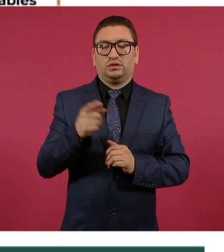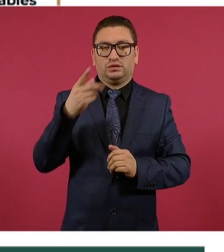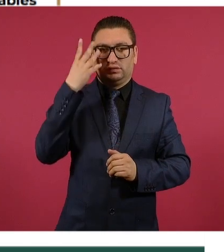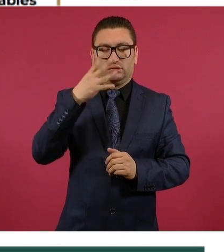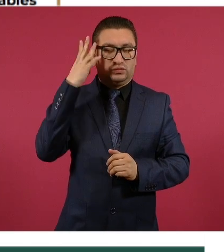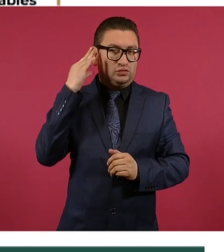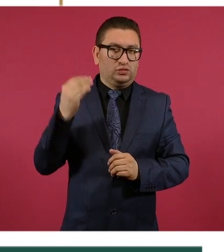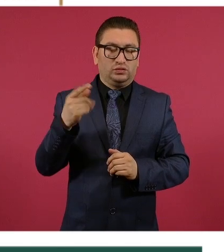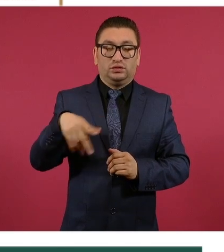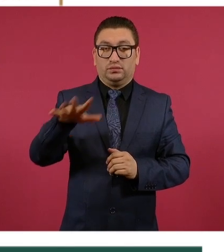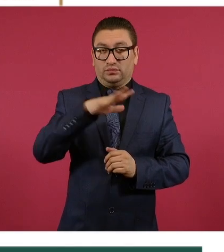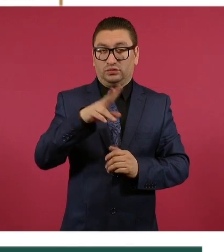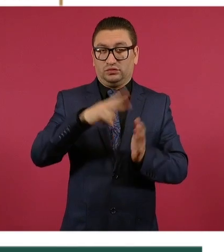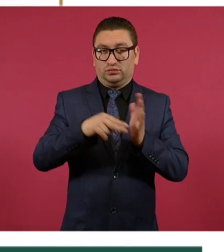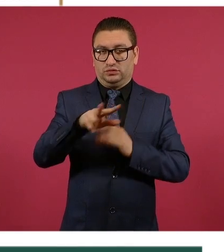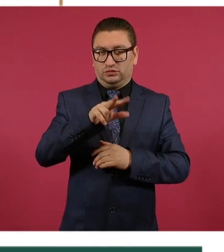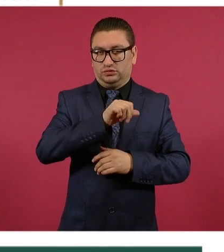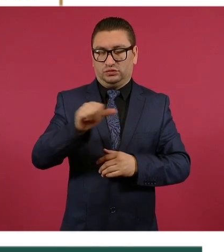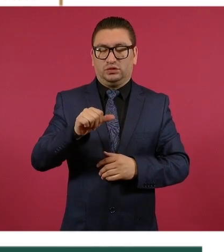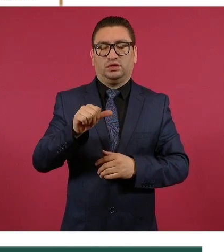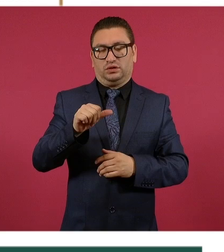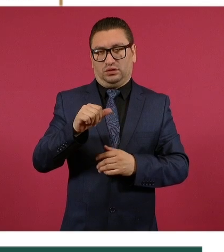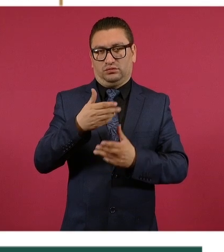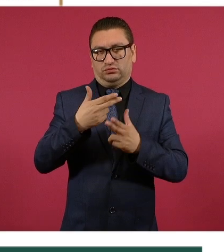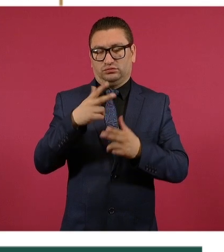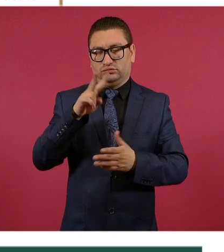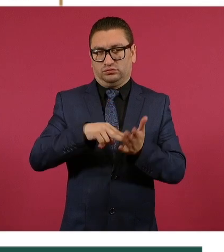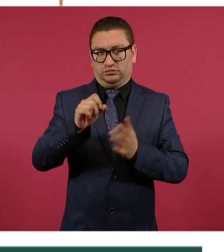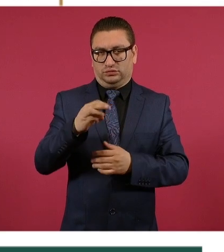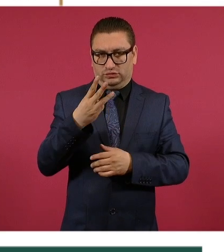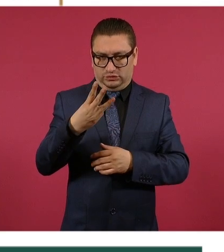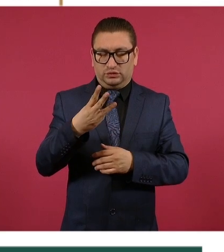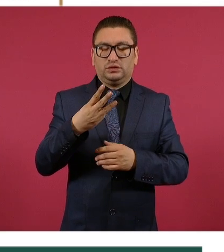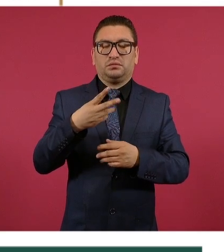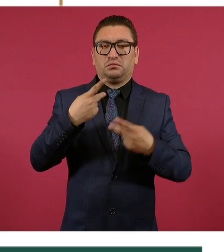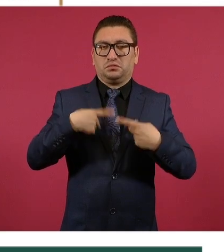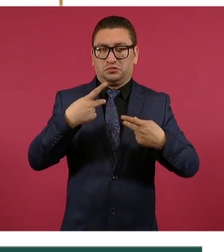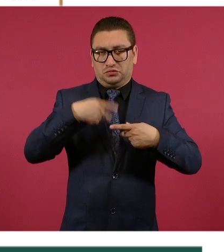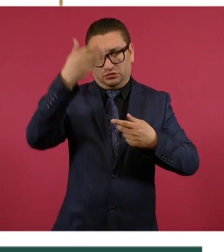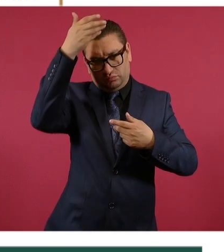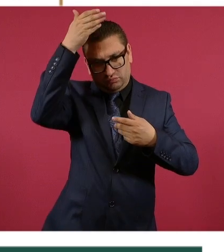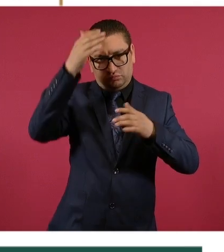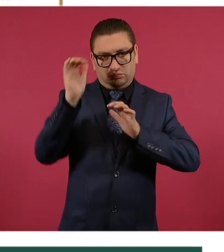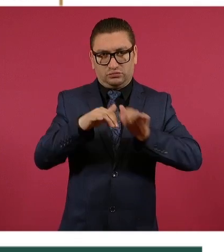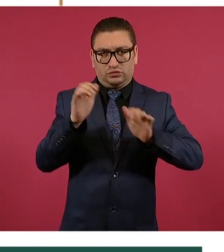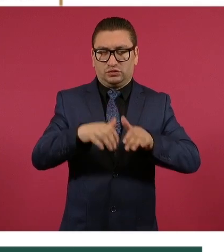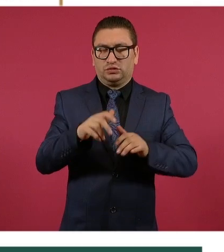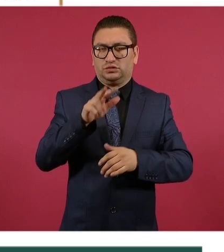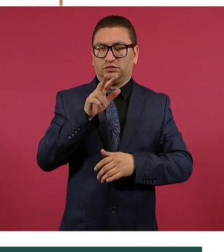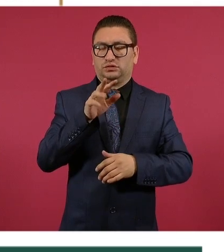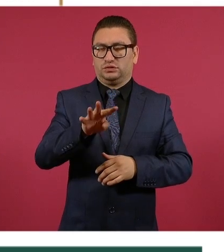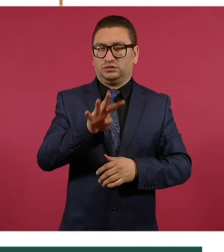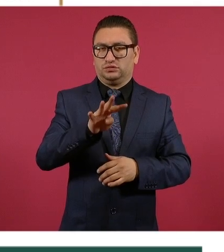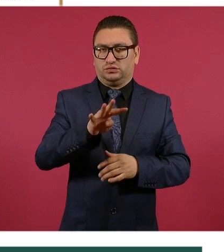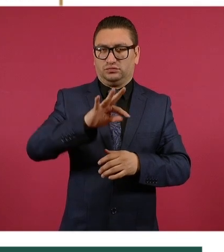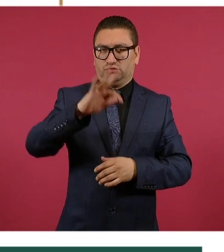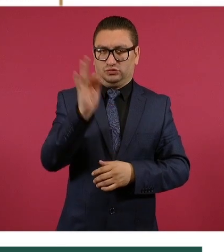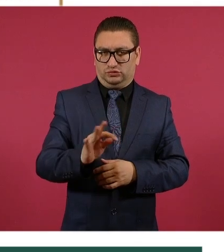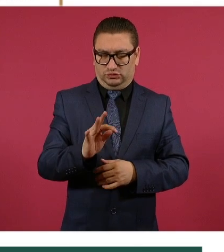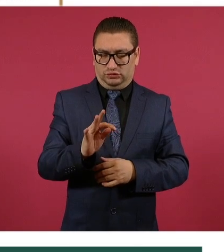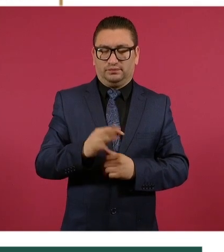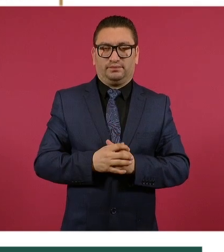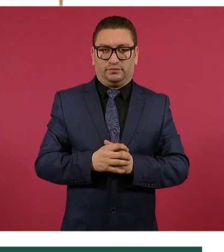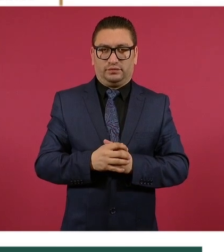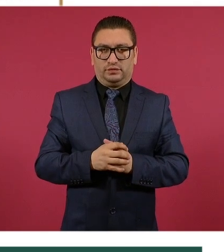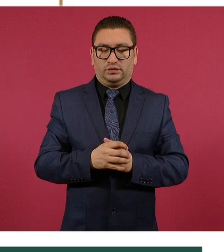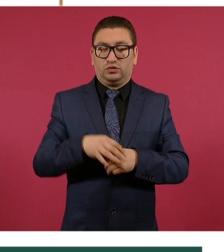de 2018 a la fecha, el incremento de personal de enfermería es del 19%. En el caso